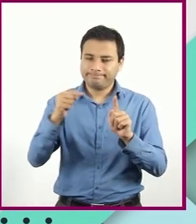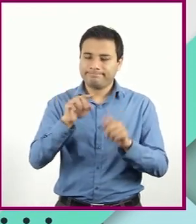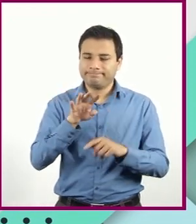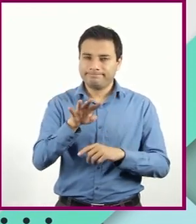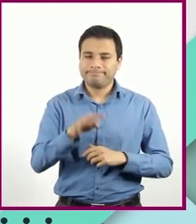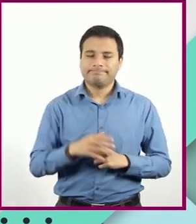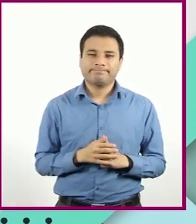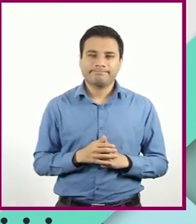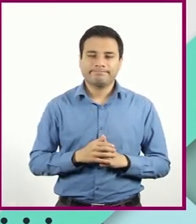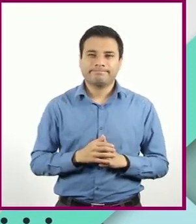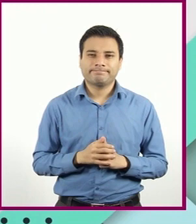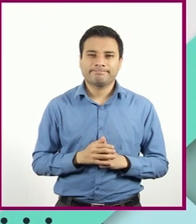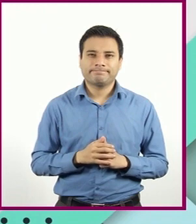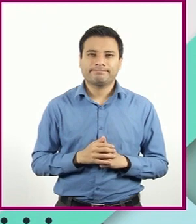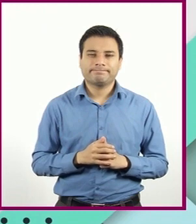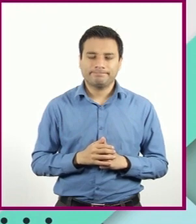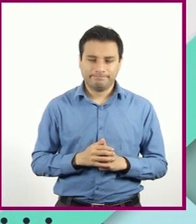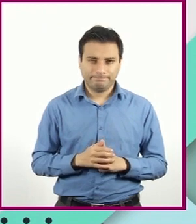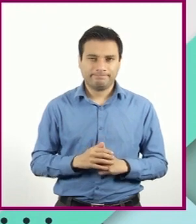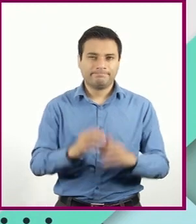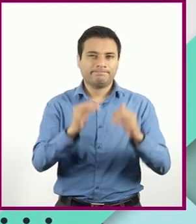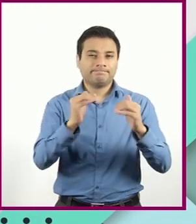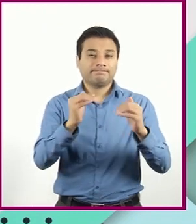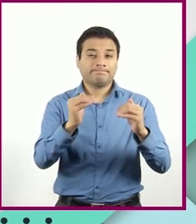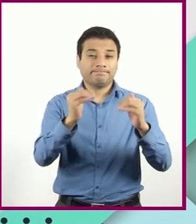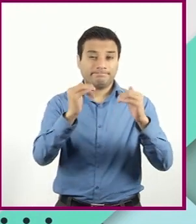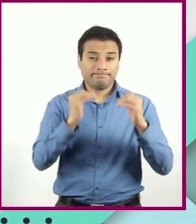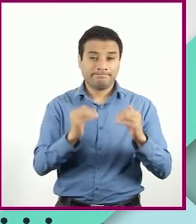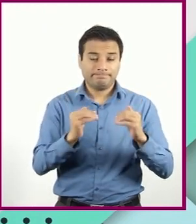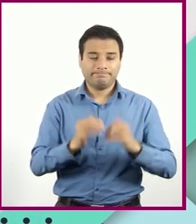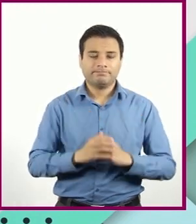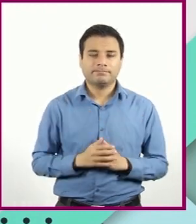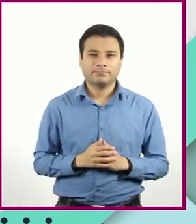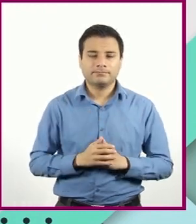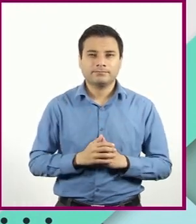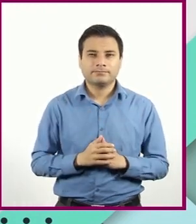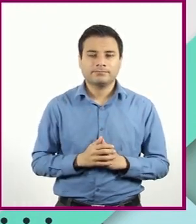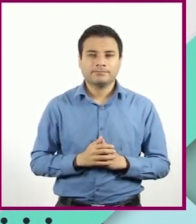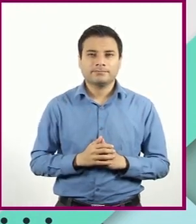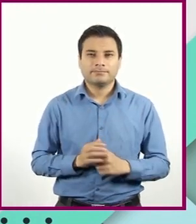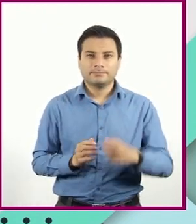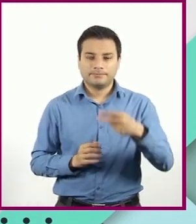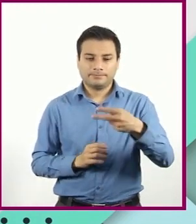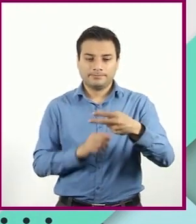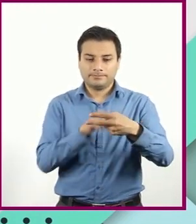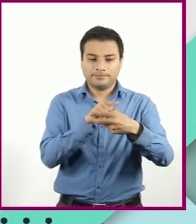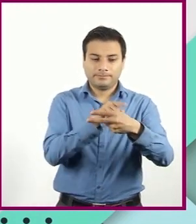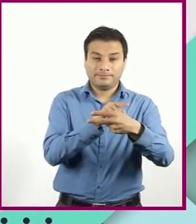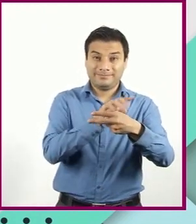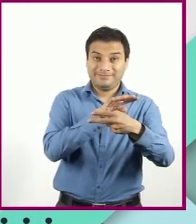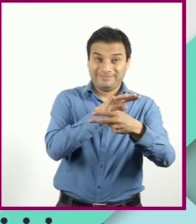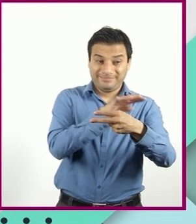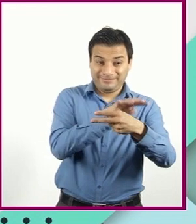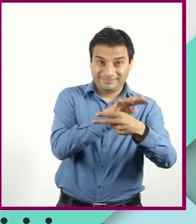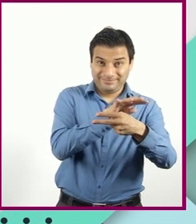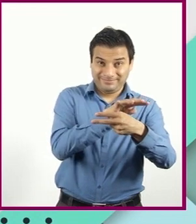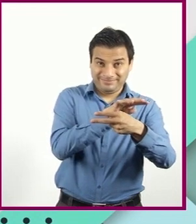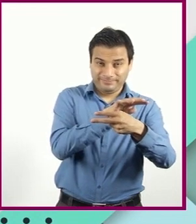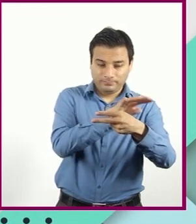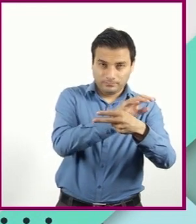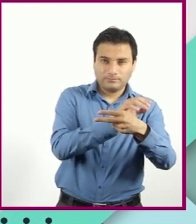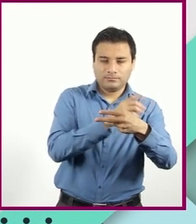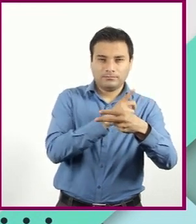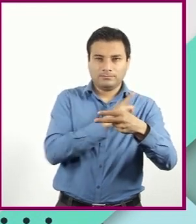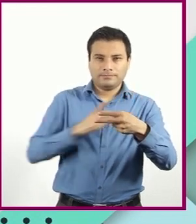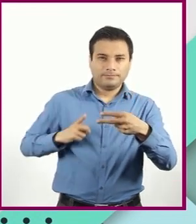19. Dicho abreviadamente, debemos pasar el 19, que en el primer miembro está multiplicando, al segundo miembro